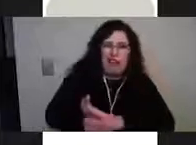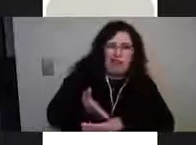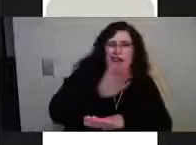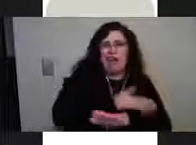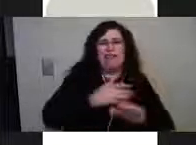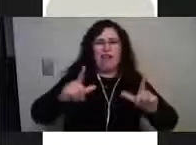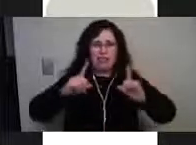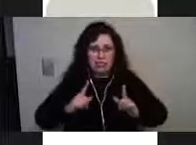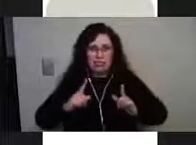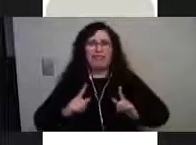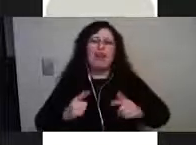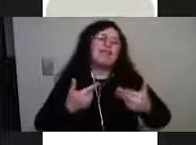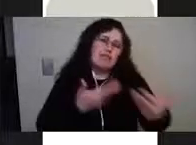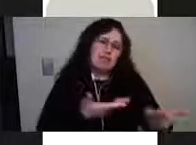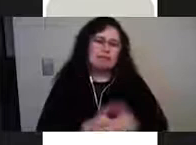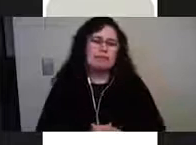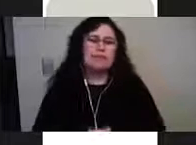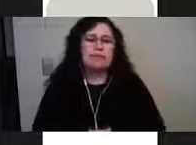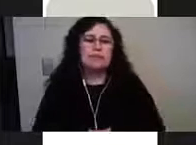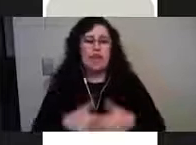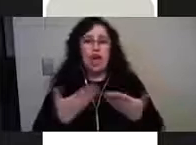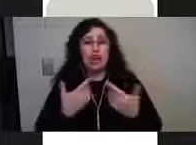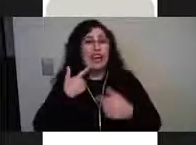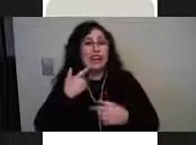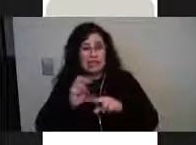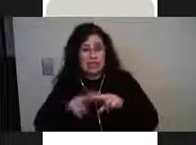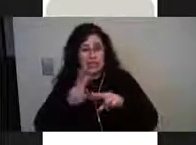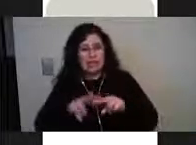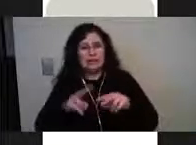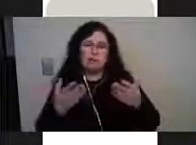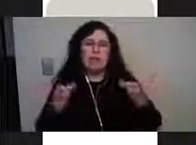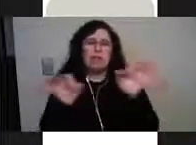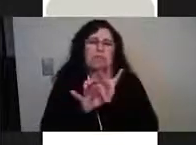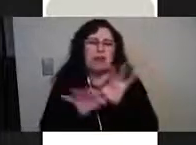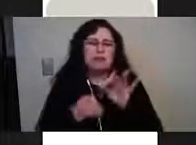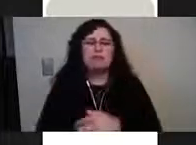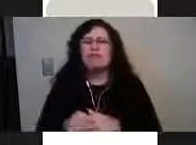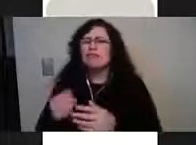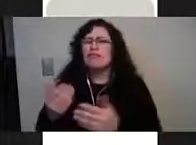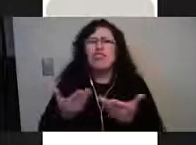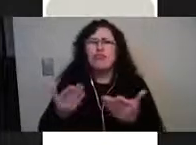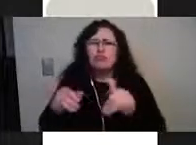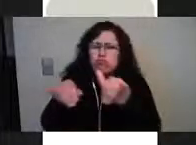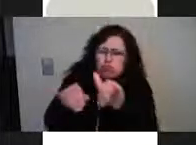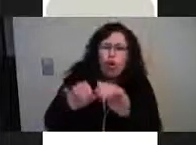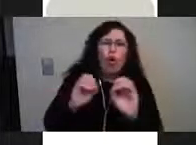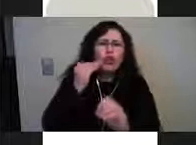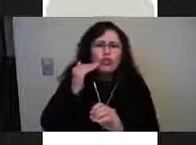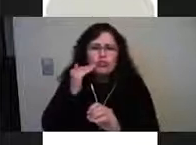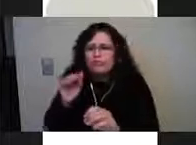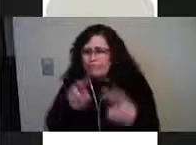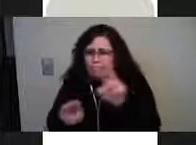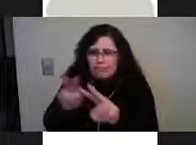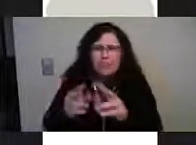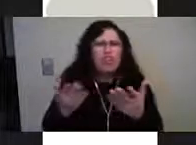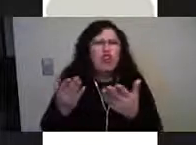Lo que voy a hacer a continuación es describir clínicamente cada uno de los diferentes tipos de